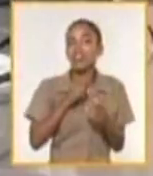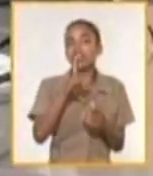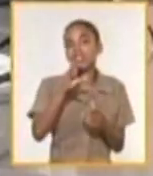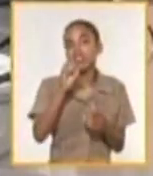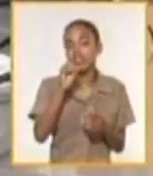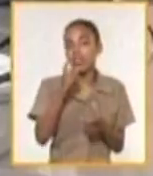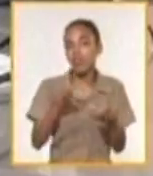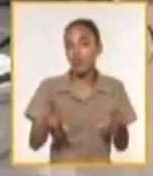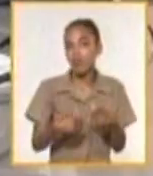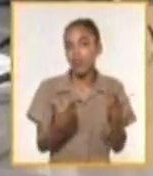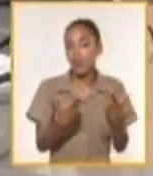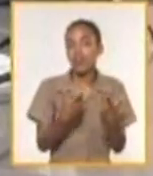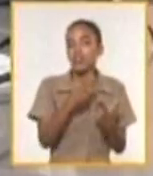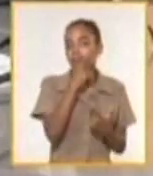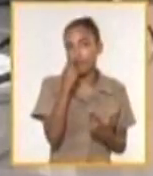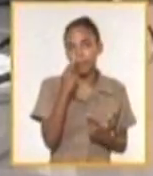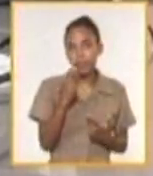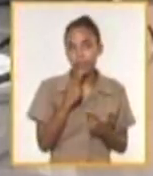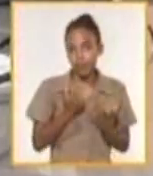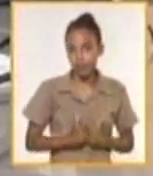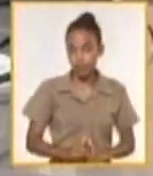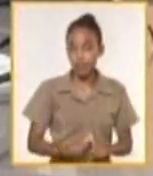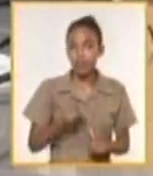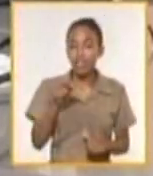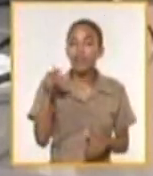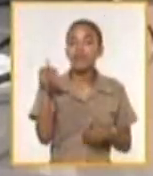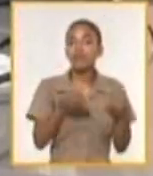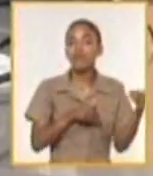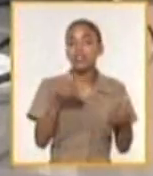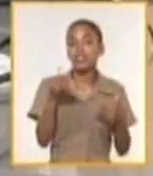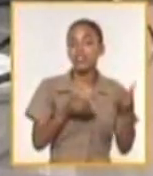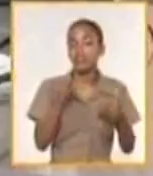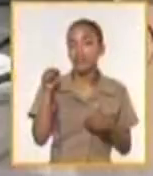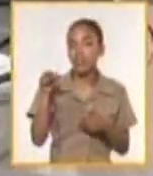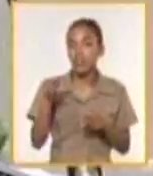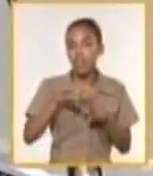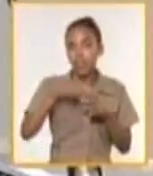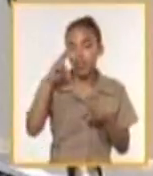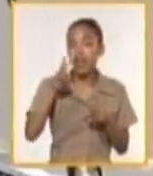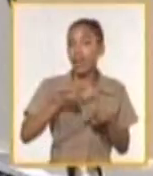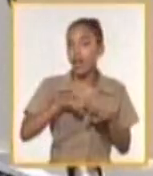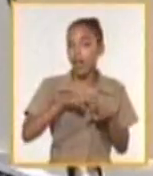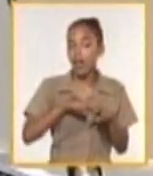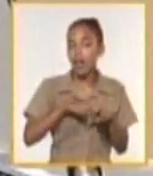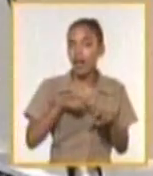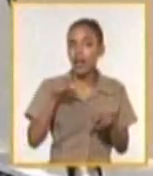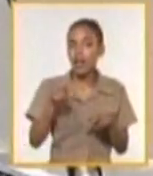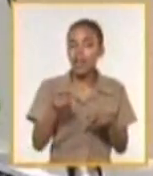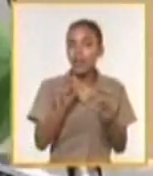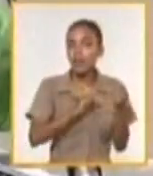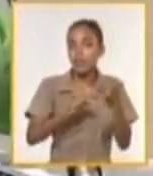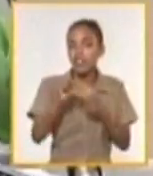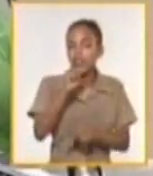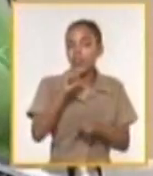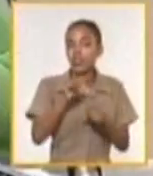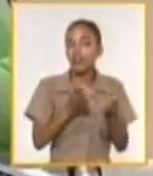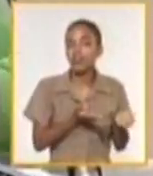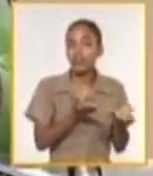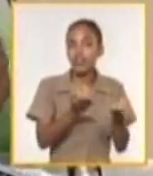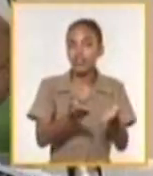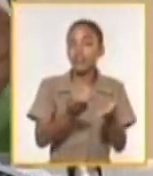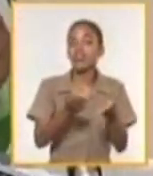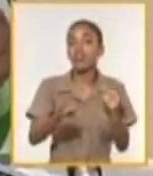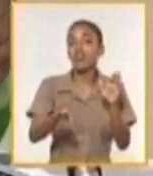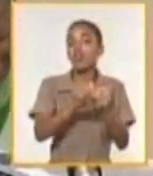ejemplos. Jar participa, es uno de los protagonistas del entierro simbólico de la Constitución del 40, que ocurre allí en la